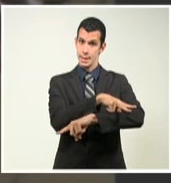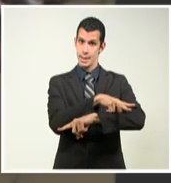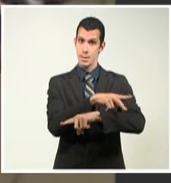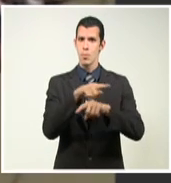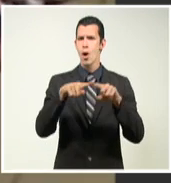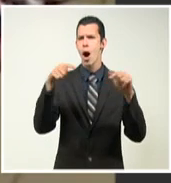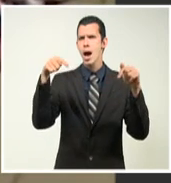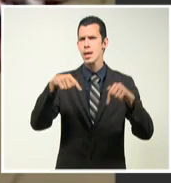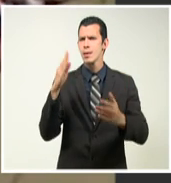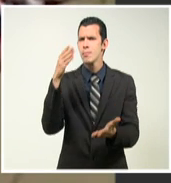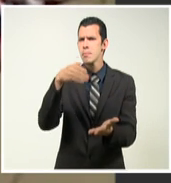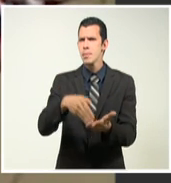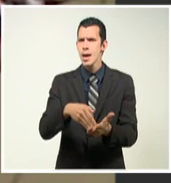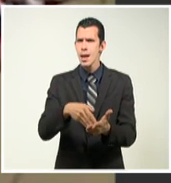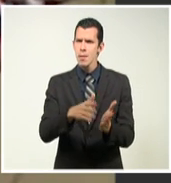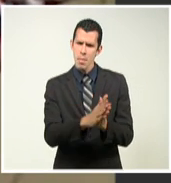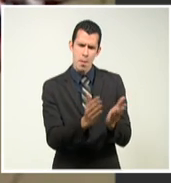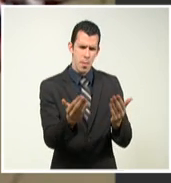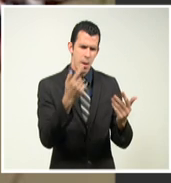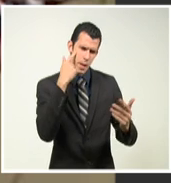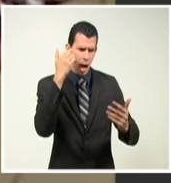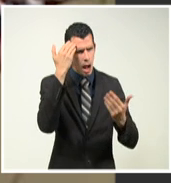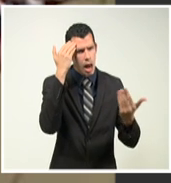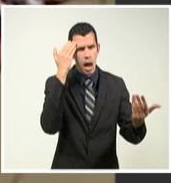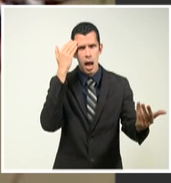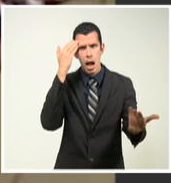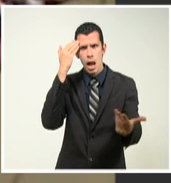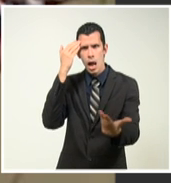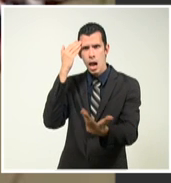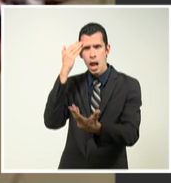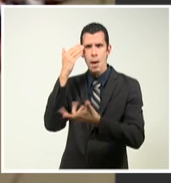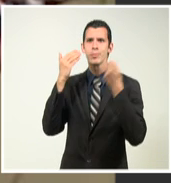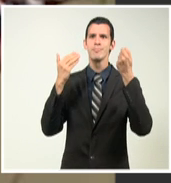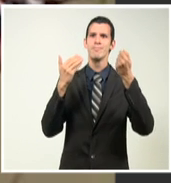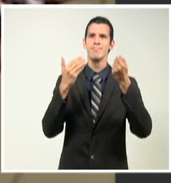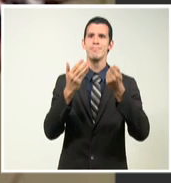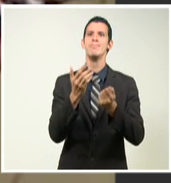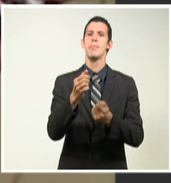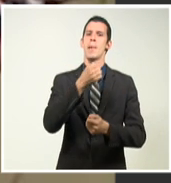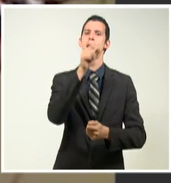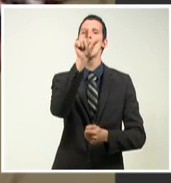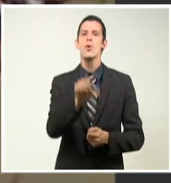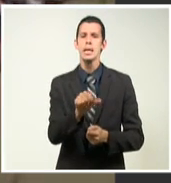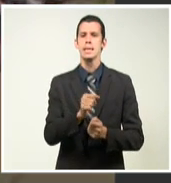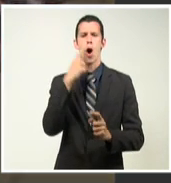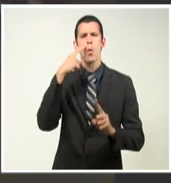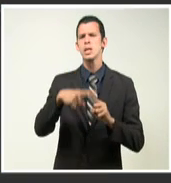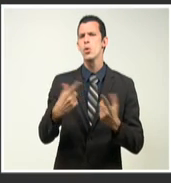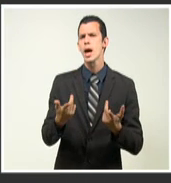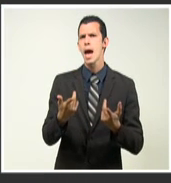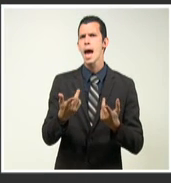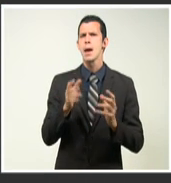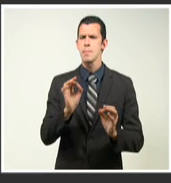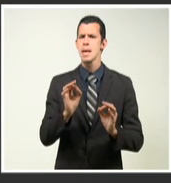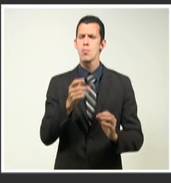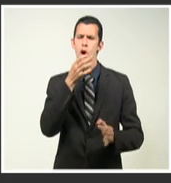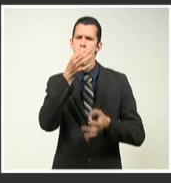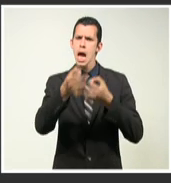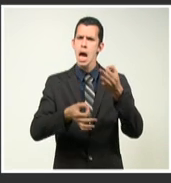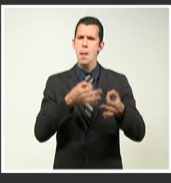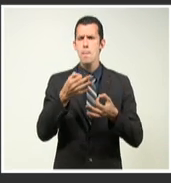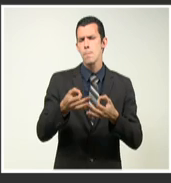contrarrevolucionario. A través de su plataforma Periodismo de Barrio, ella fue la encargada de realizar las memorias, oigan, las memorias de los sucesos